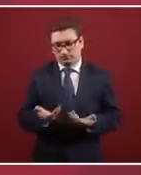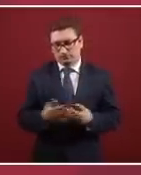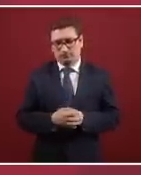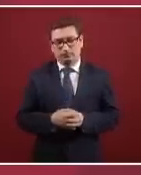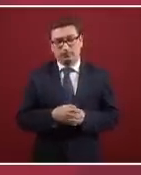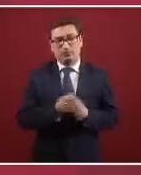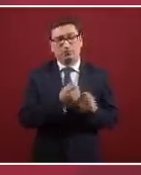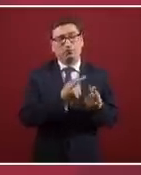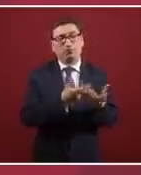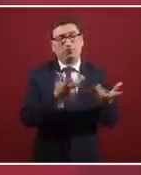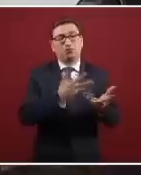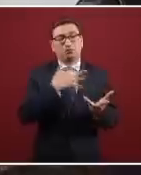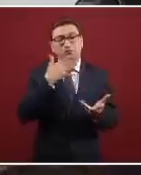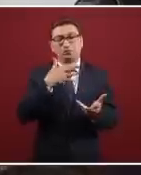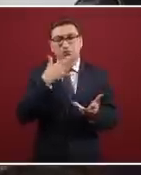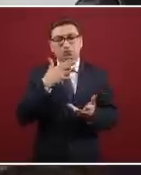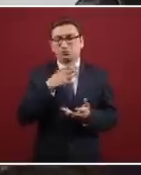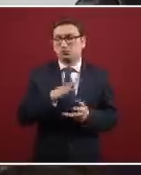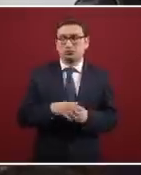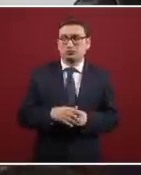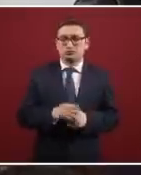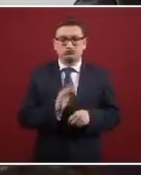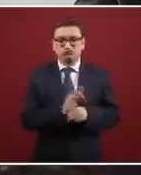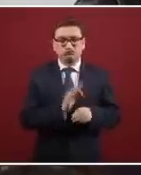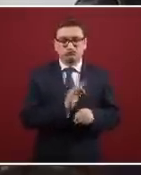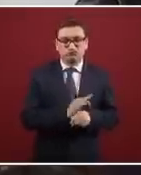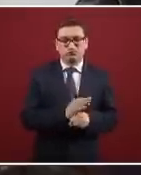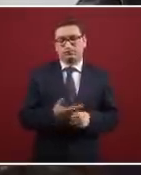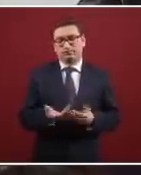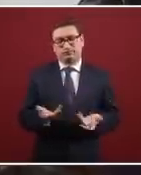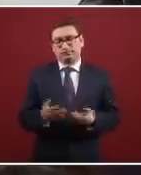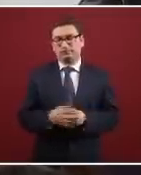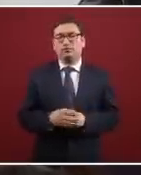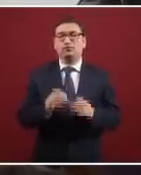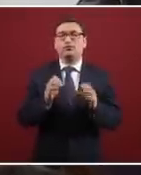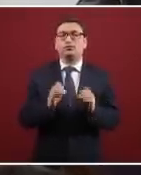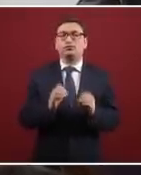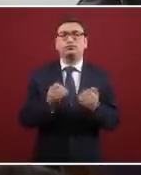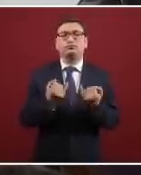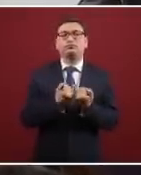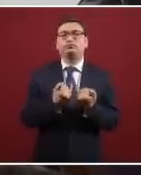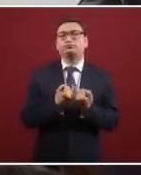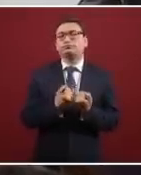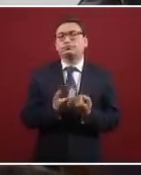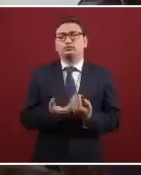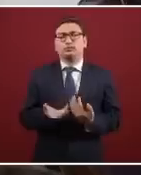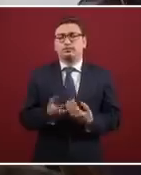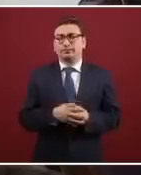actos de corrupción o seguir la máxima